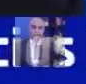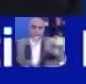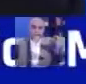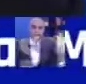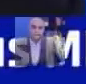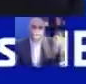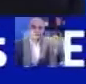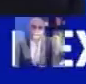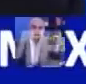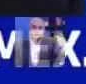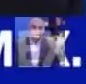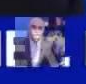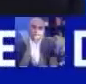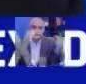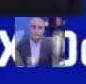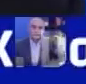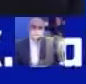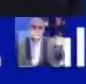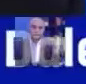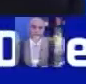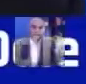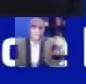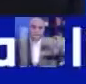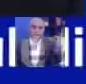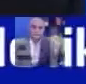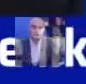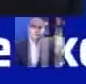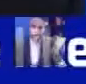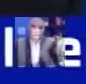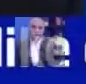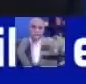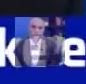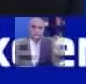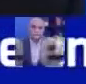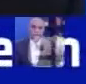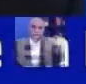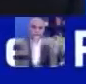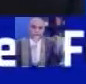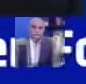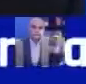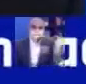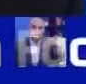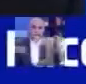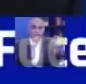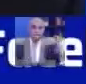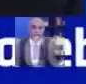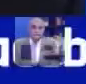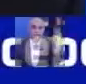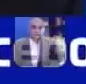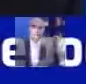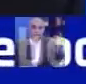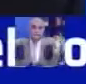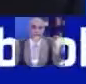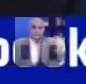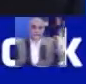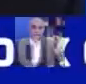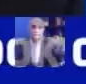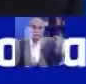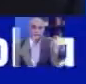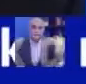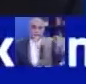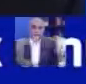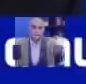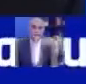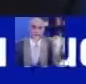compañías transnacionales. Actualmente, este diputado que está ahí cacareando en el Parlamento Europeo